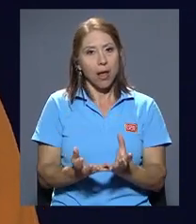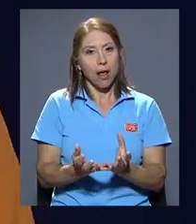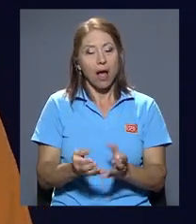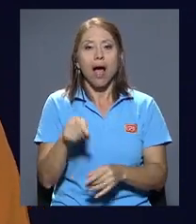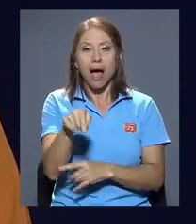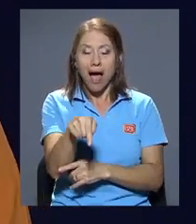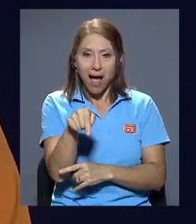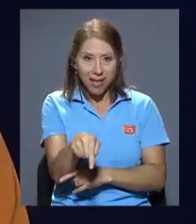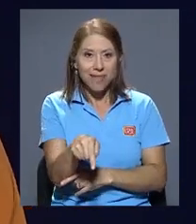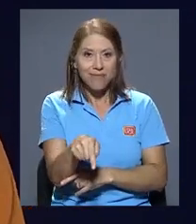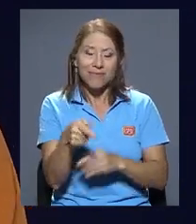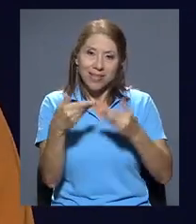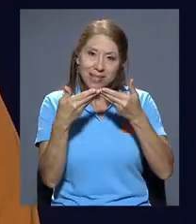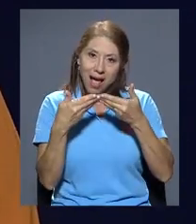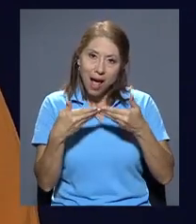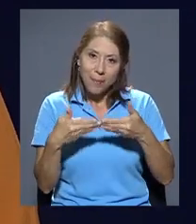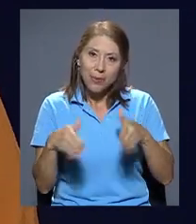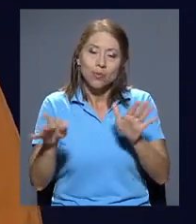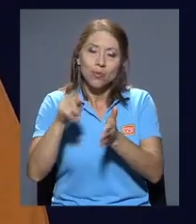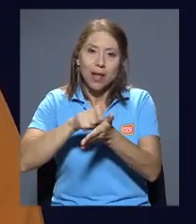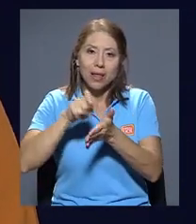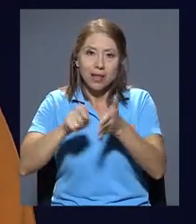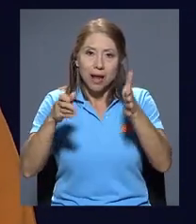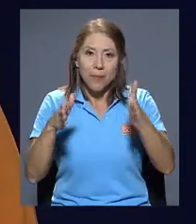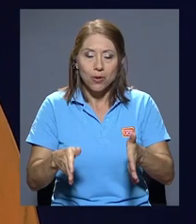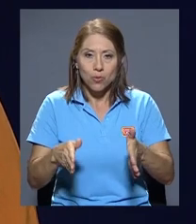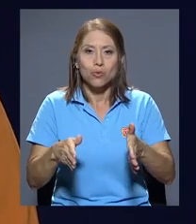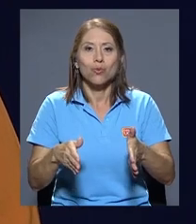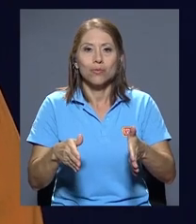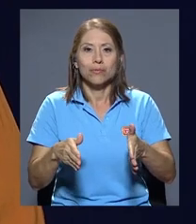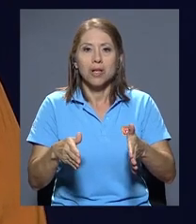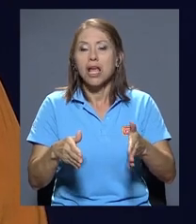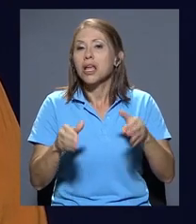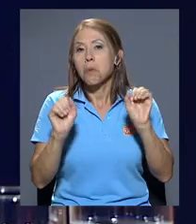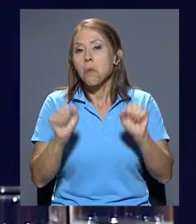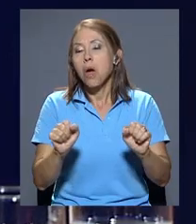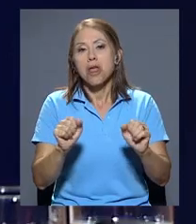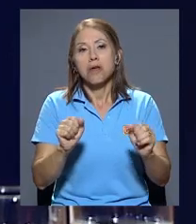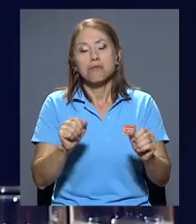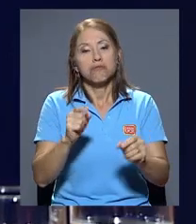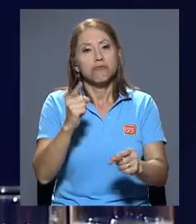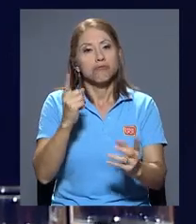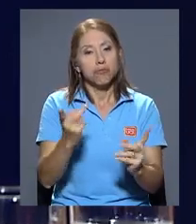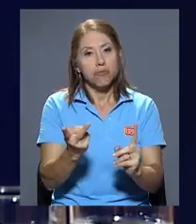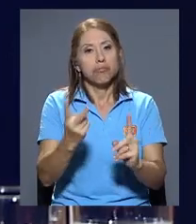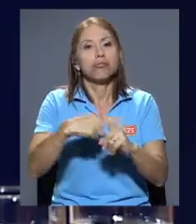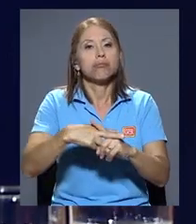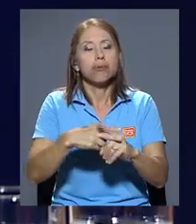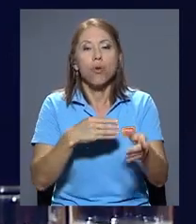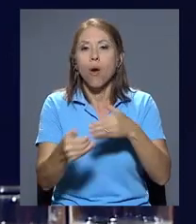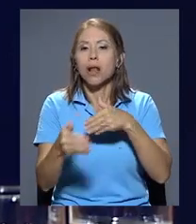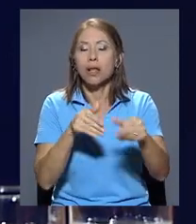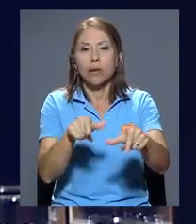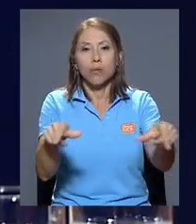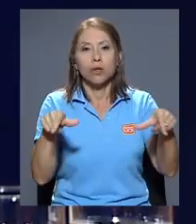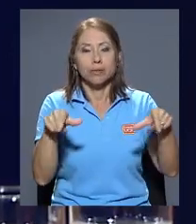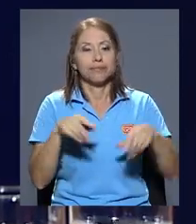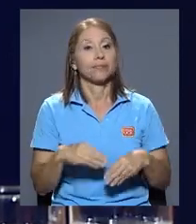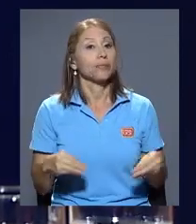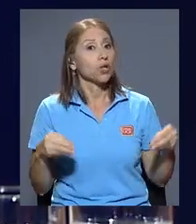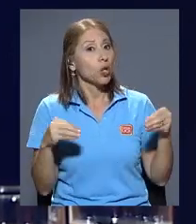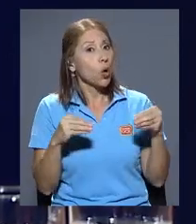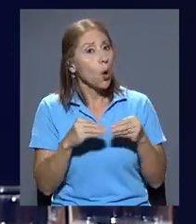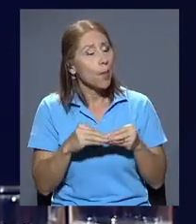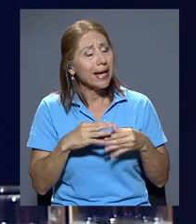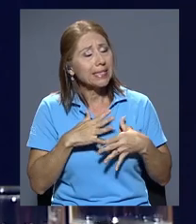del dramaturgo de ampliarlo a cualquier contexto. Lo más, digamos, estremecedor de todo esto es que no estamos